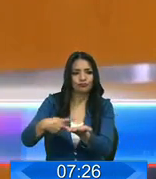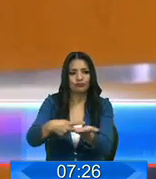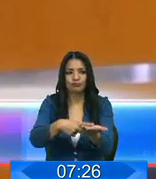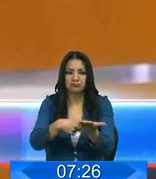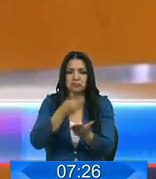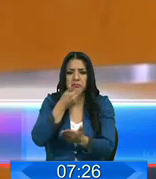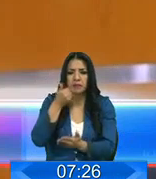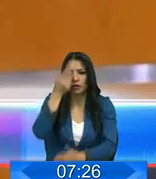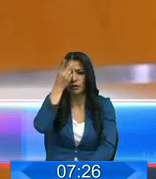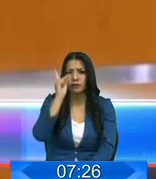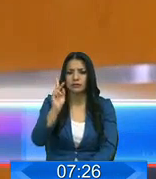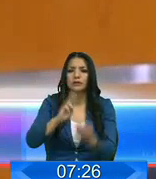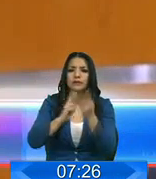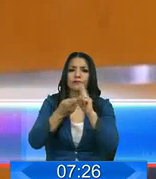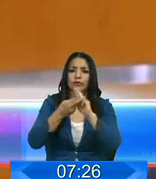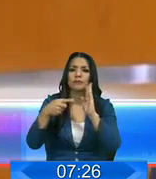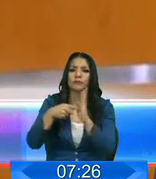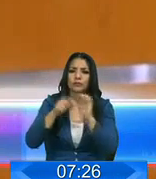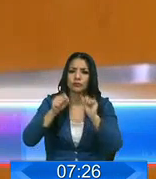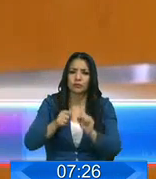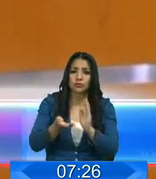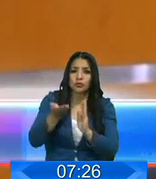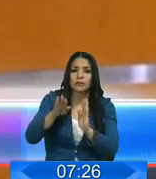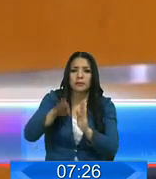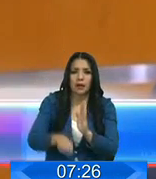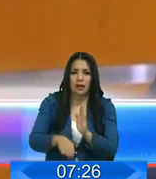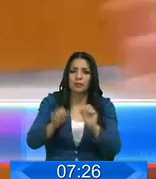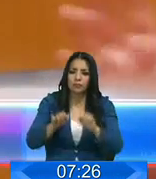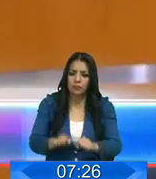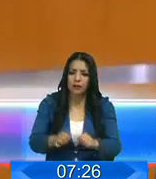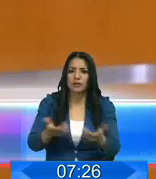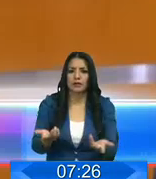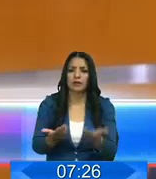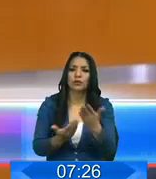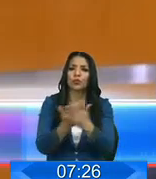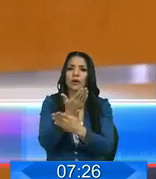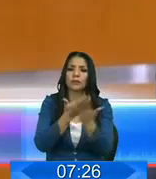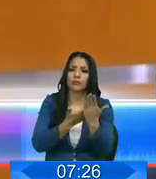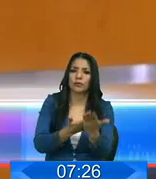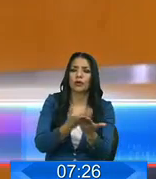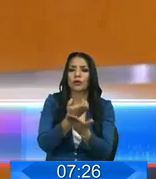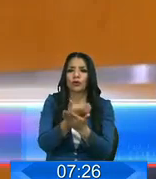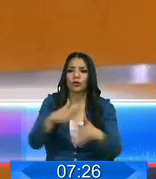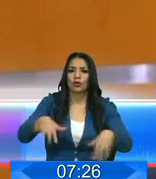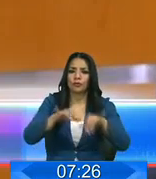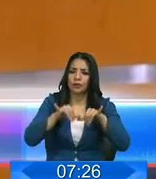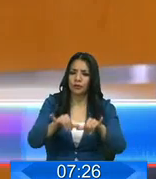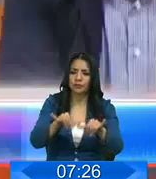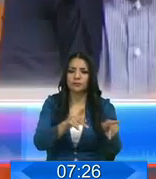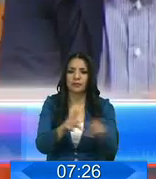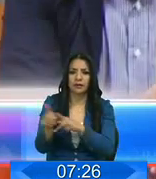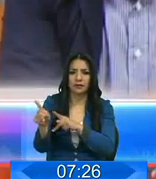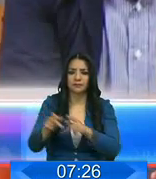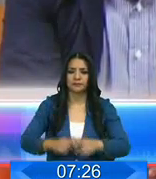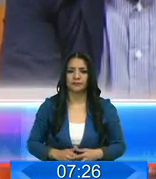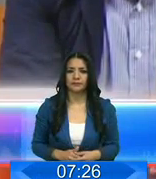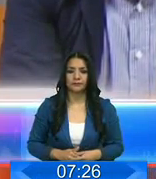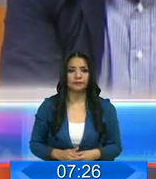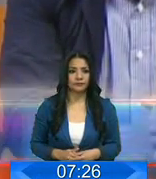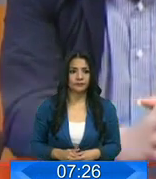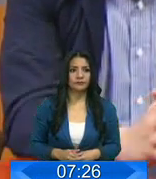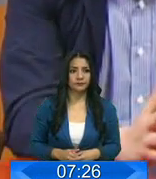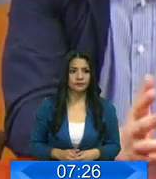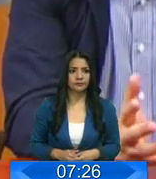mejor reforma tributaria que permita apuntalar el nuevo modelo económico que se está implementando en el país. Informó además